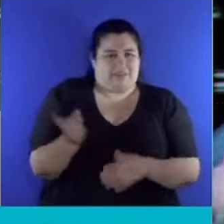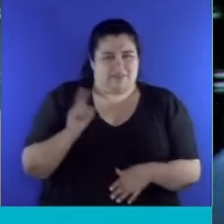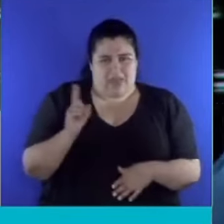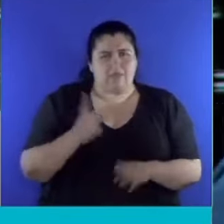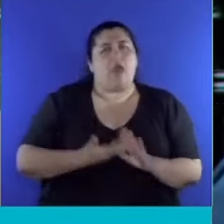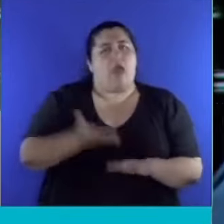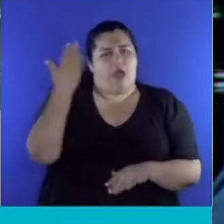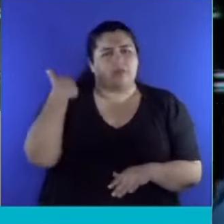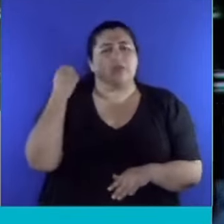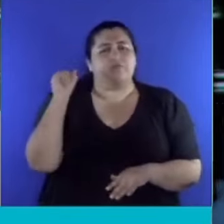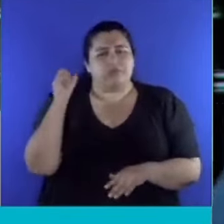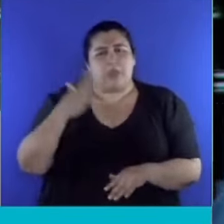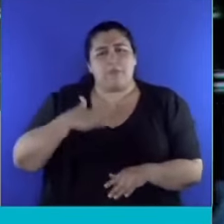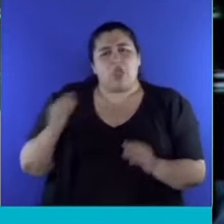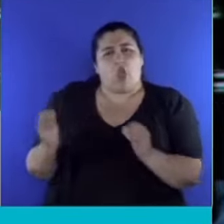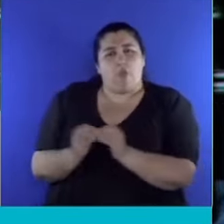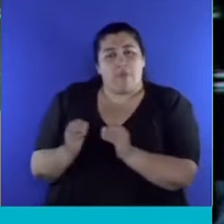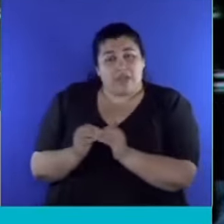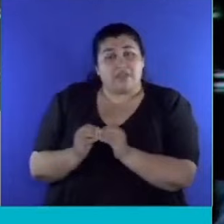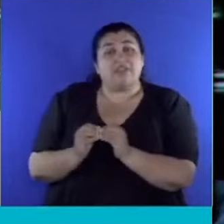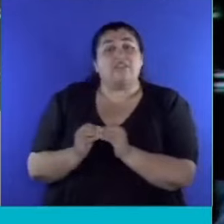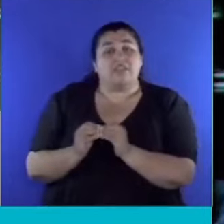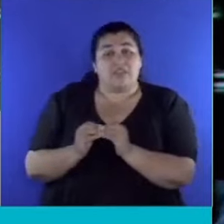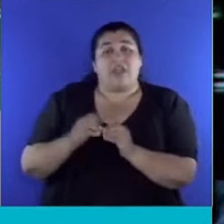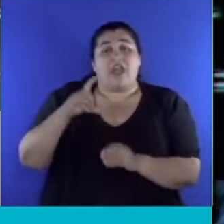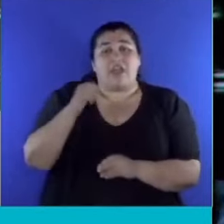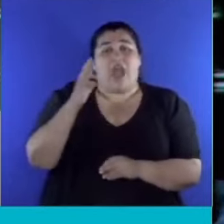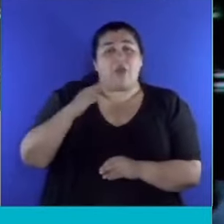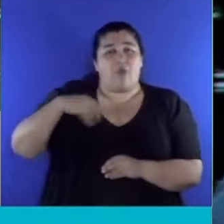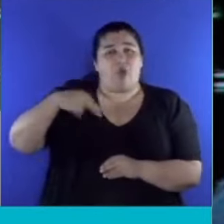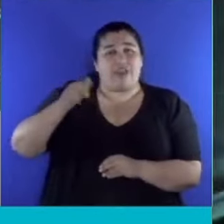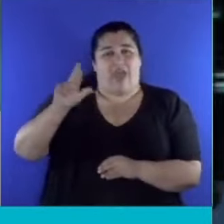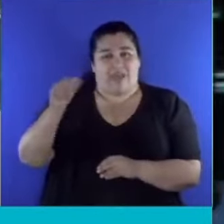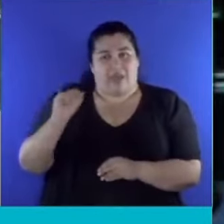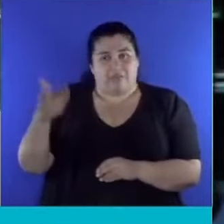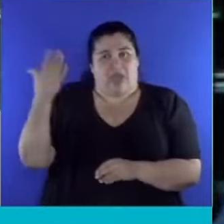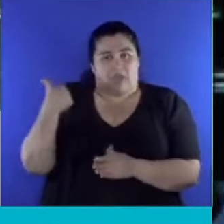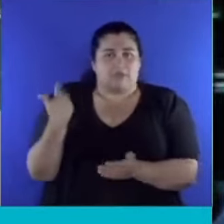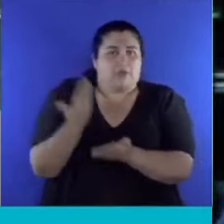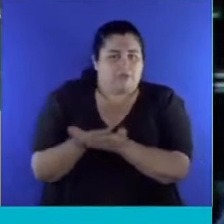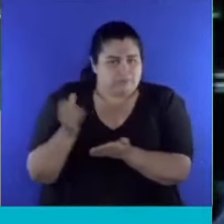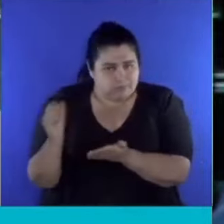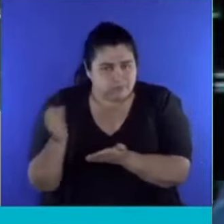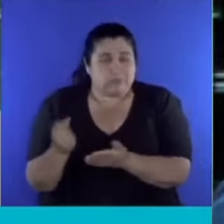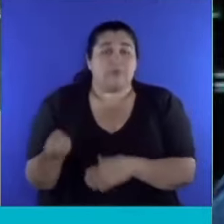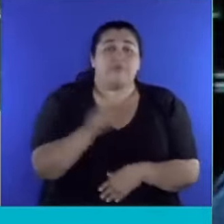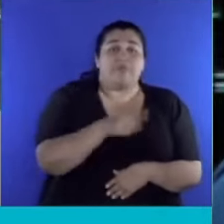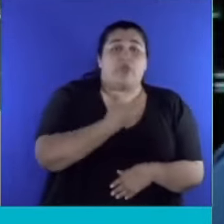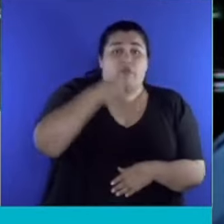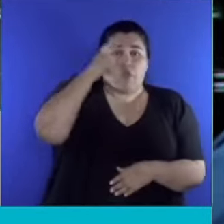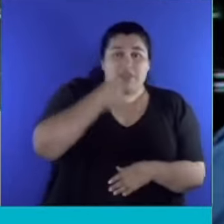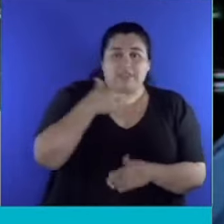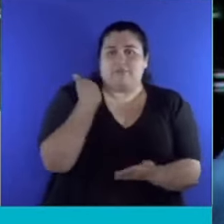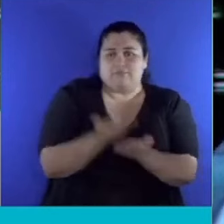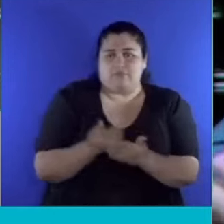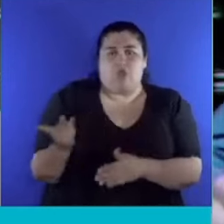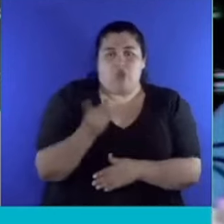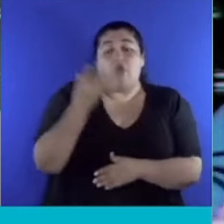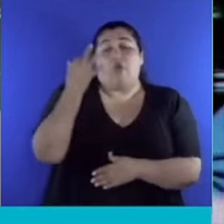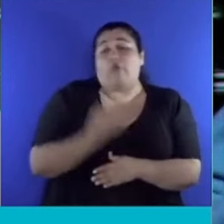antes lo había presentado mi compañero Claudio de le carbonara Y antes que él Miguel Funes en esos dos casos el proyecto